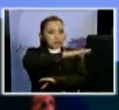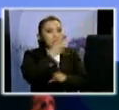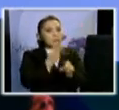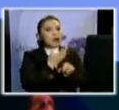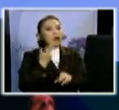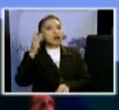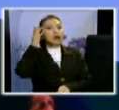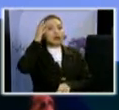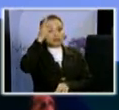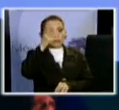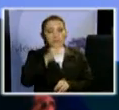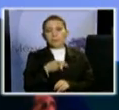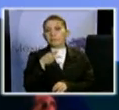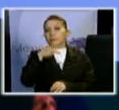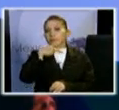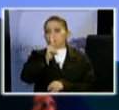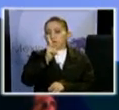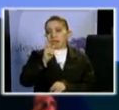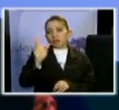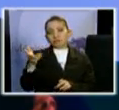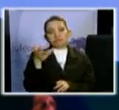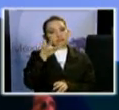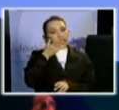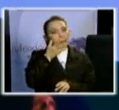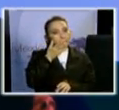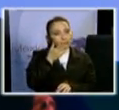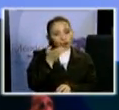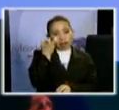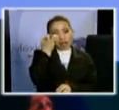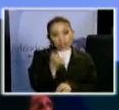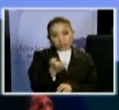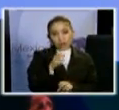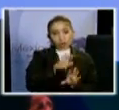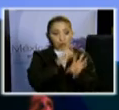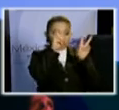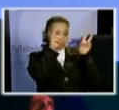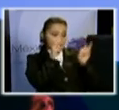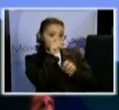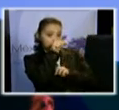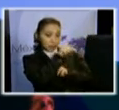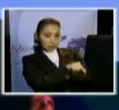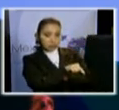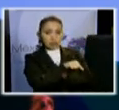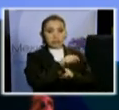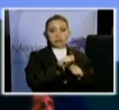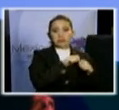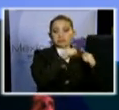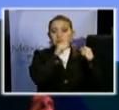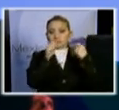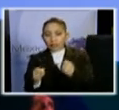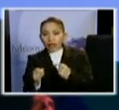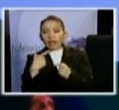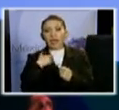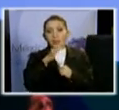pasar a futuro. Pero tampoco es un caso nada más de que les dé el